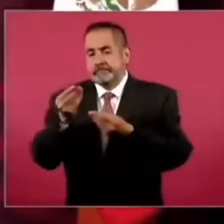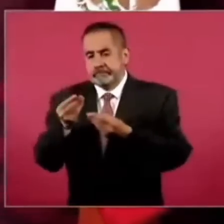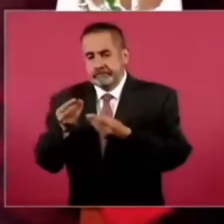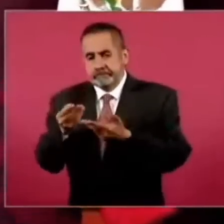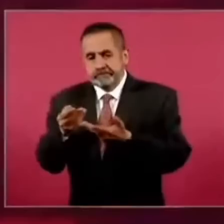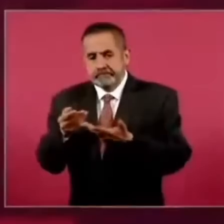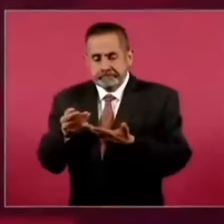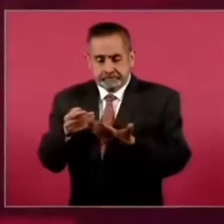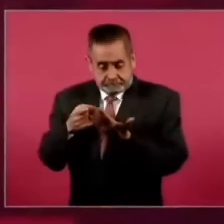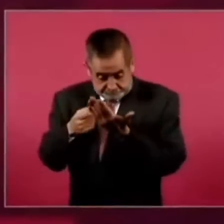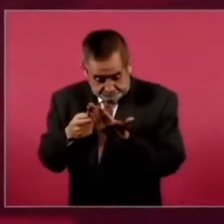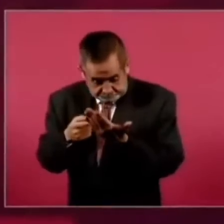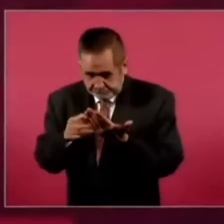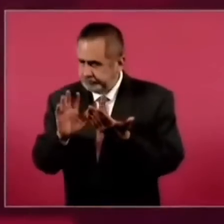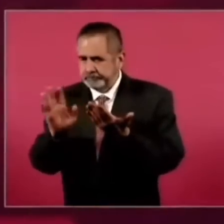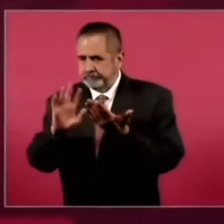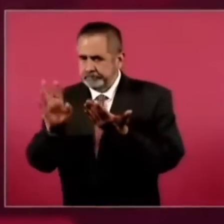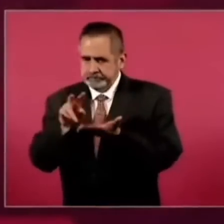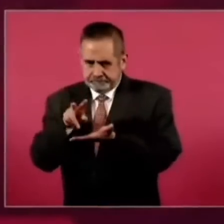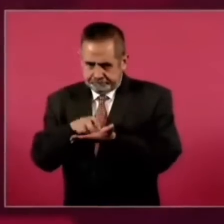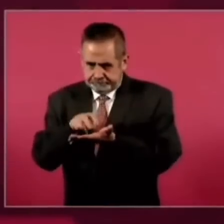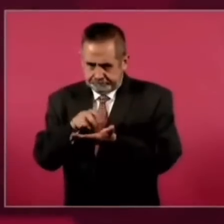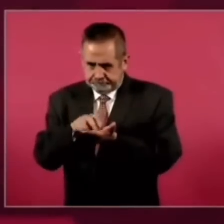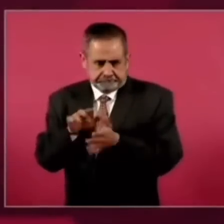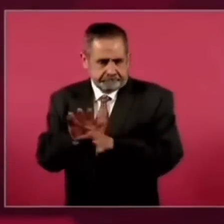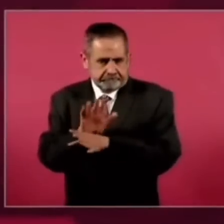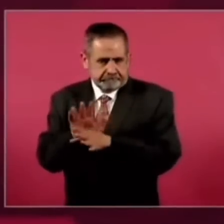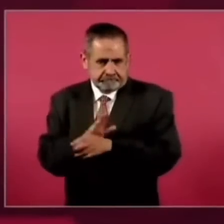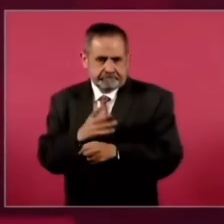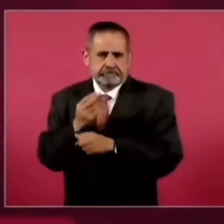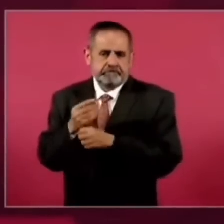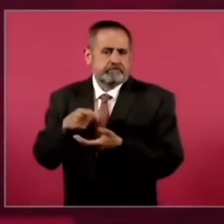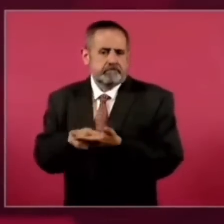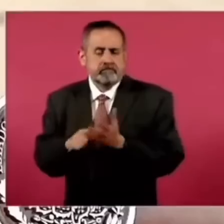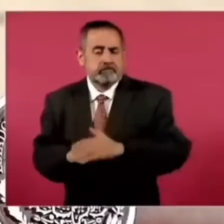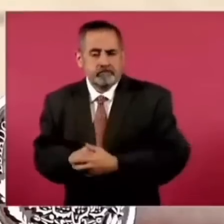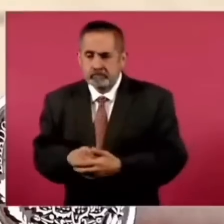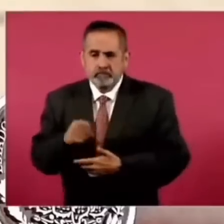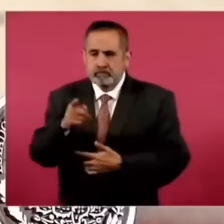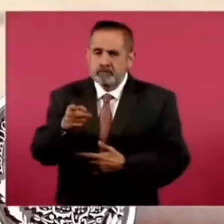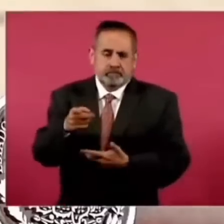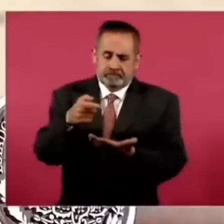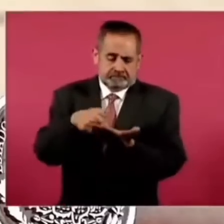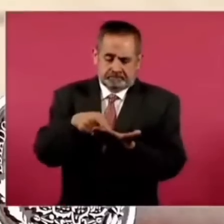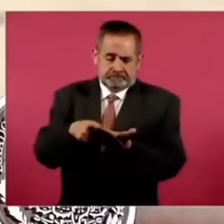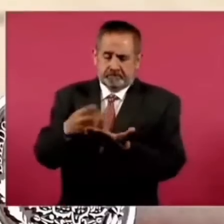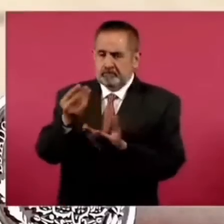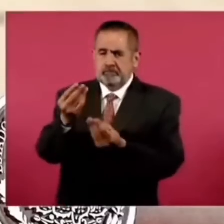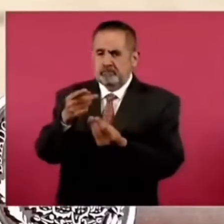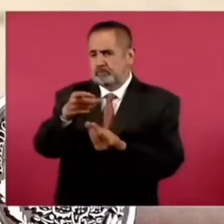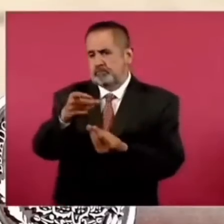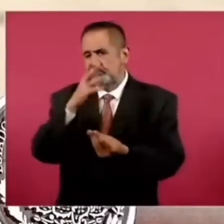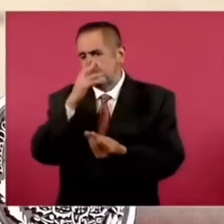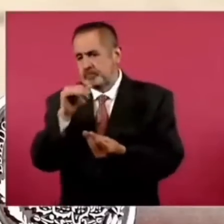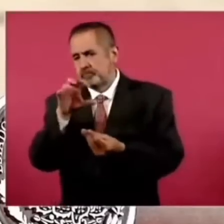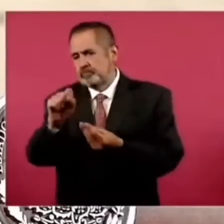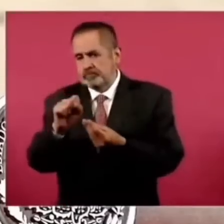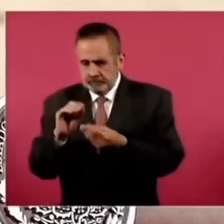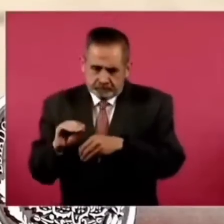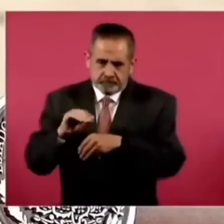Le puede decir, estás pidiendo más o no te va a alcanzar para